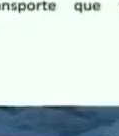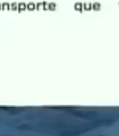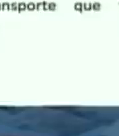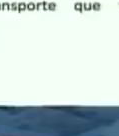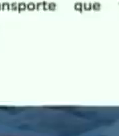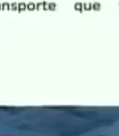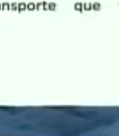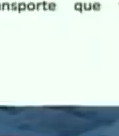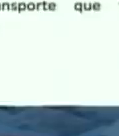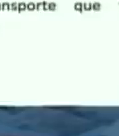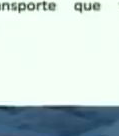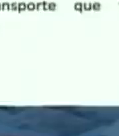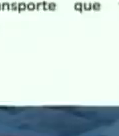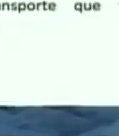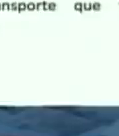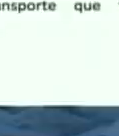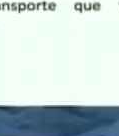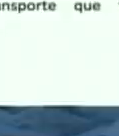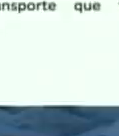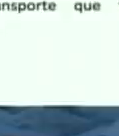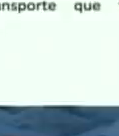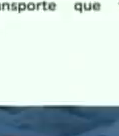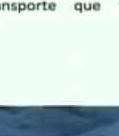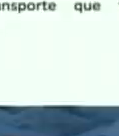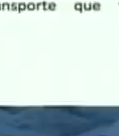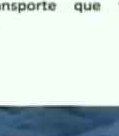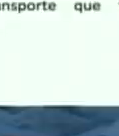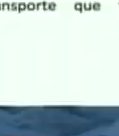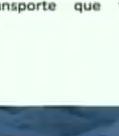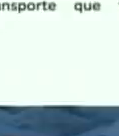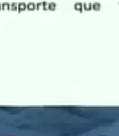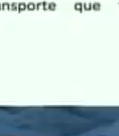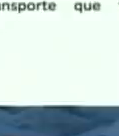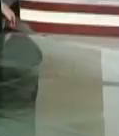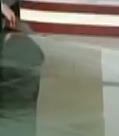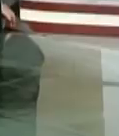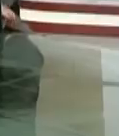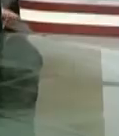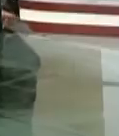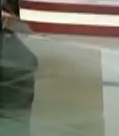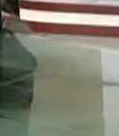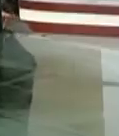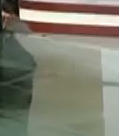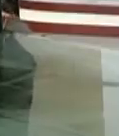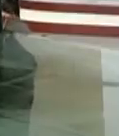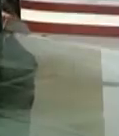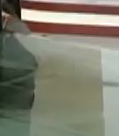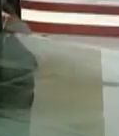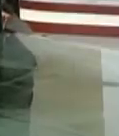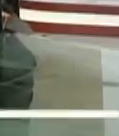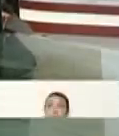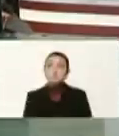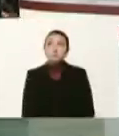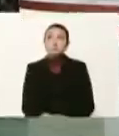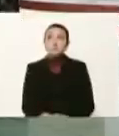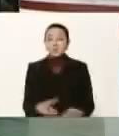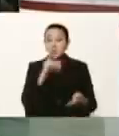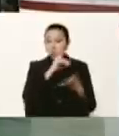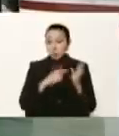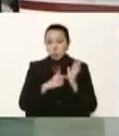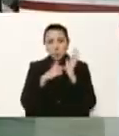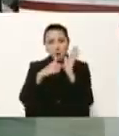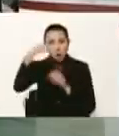se vivió más o menos esto en los túneles. Bien, esa es parte del balance que se